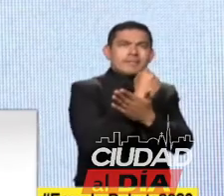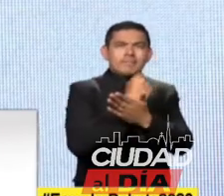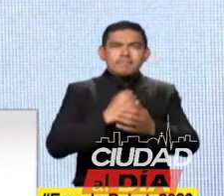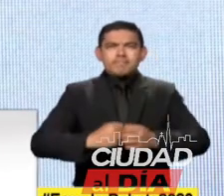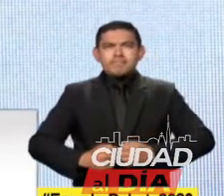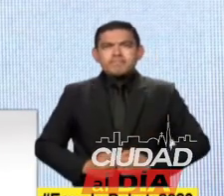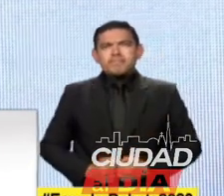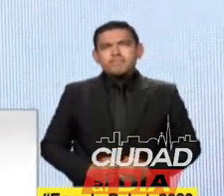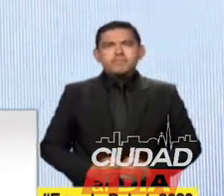siempre